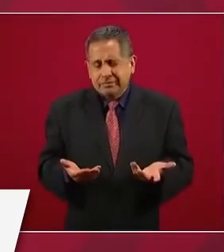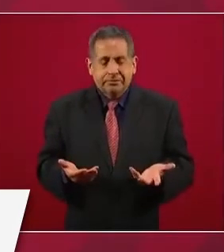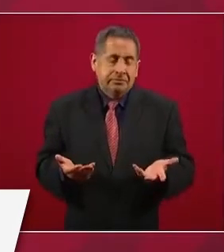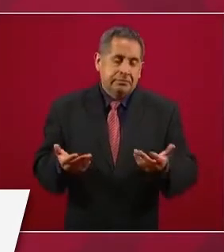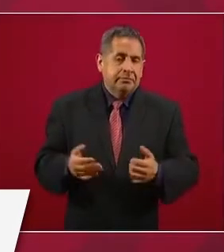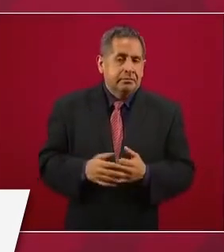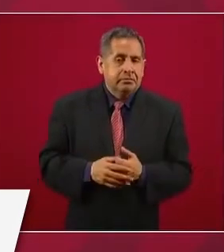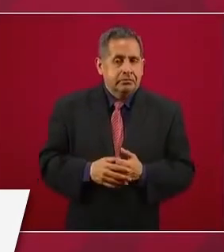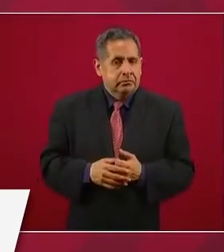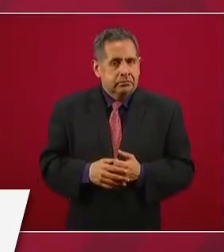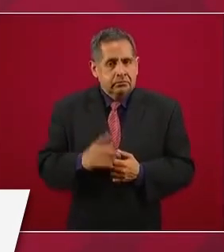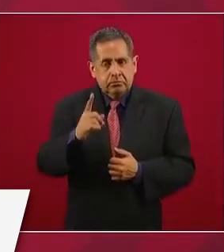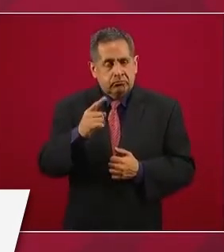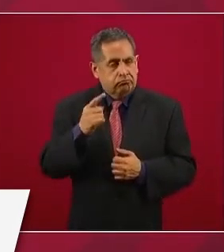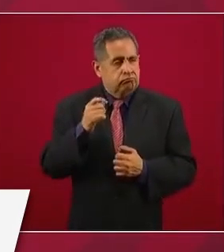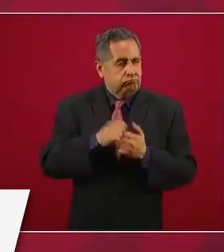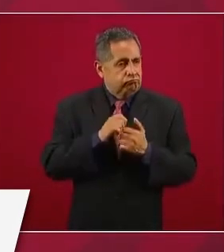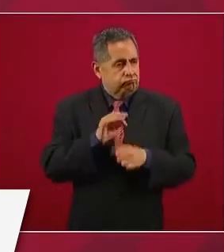con